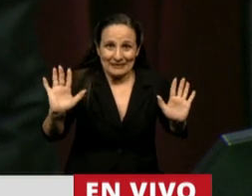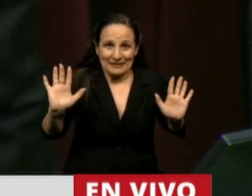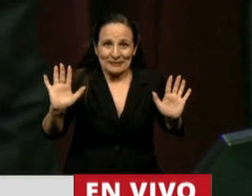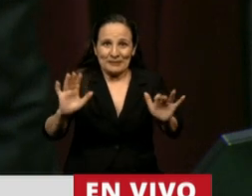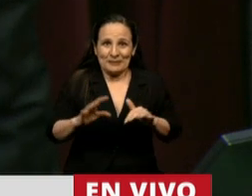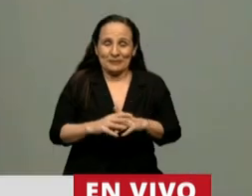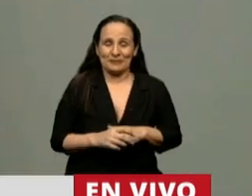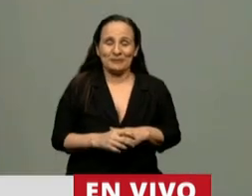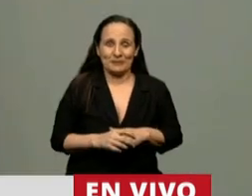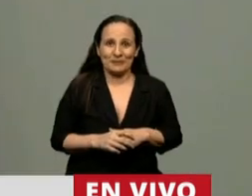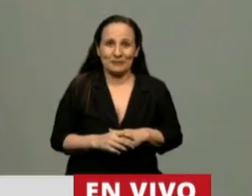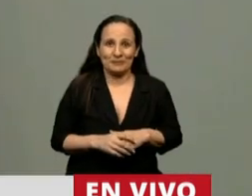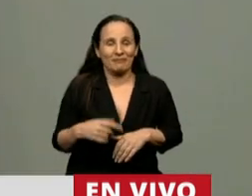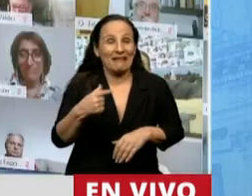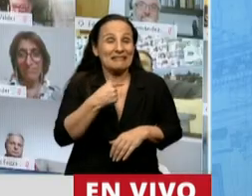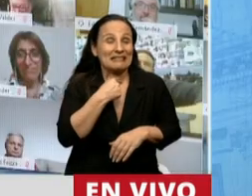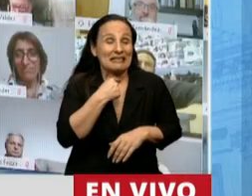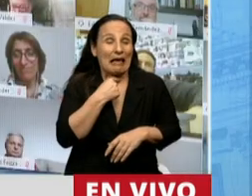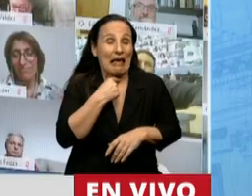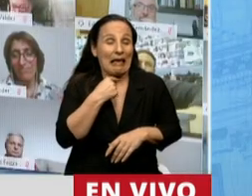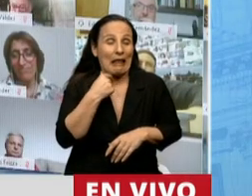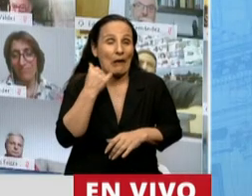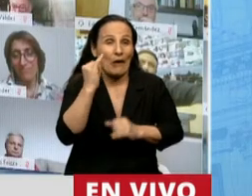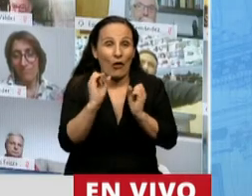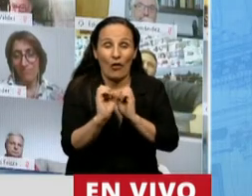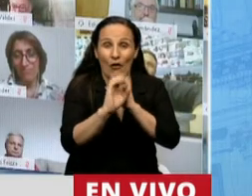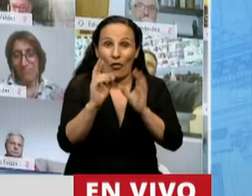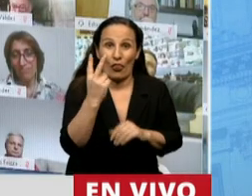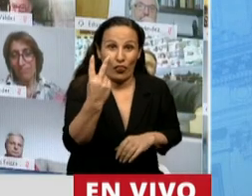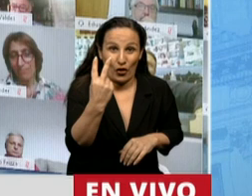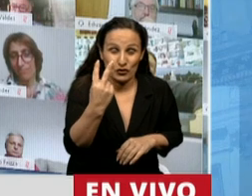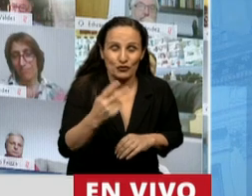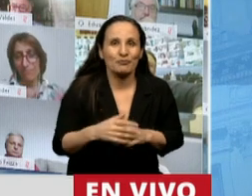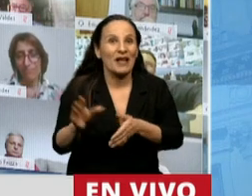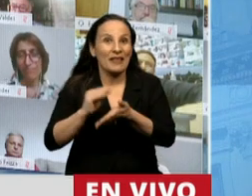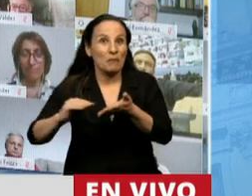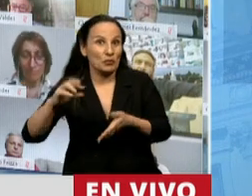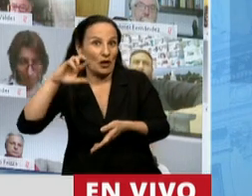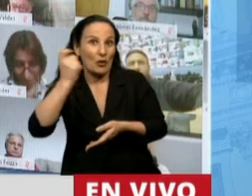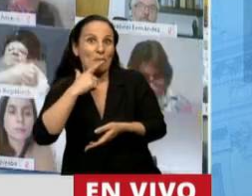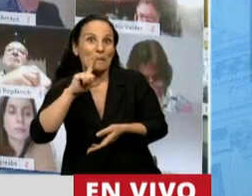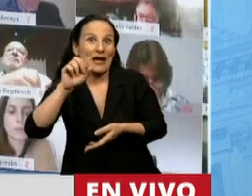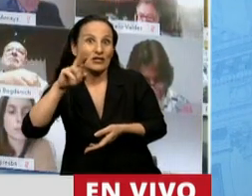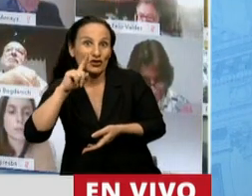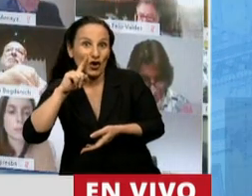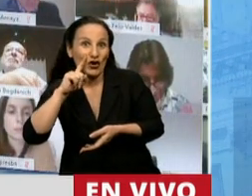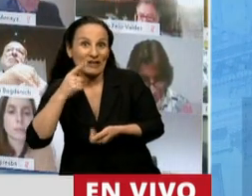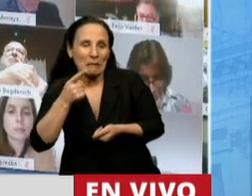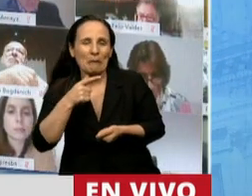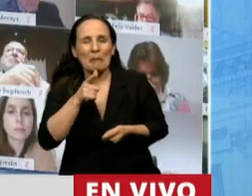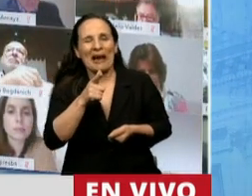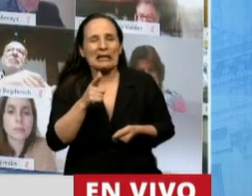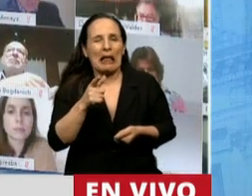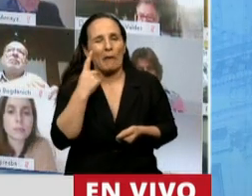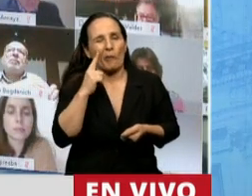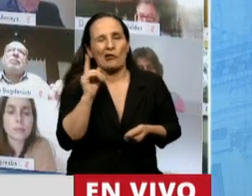contestarle quiero decer dos aclaraciones porque así como lo dijo el diputado pastori parece que yo le estoy tratando de colar algo